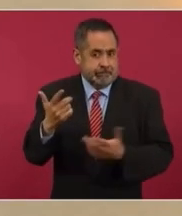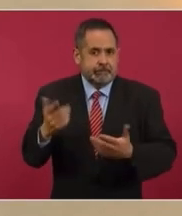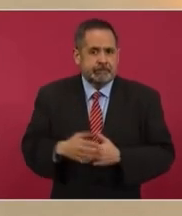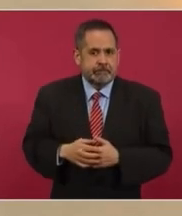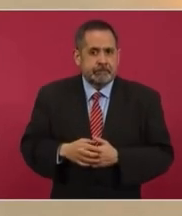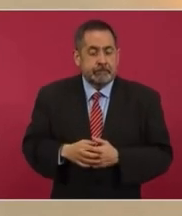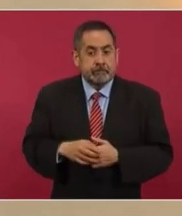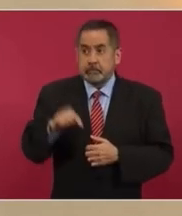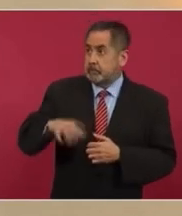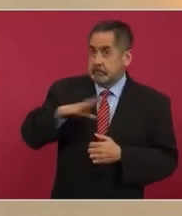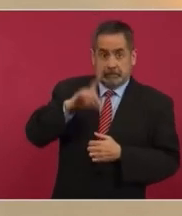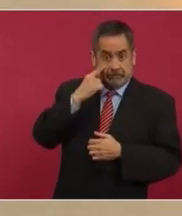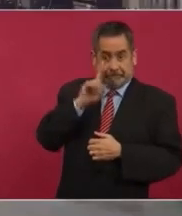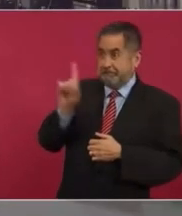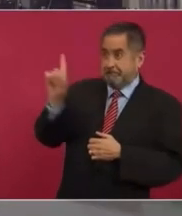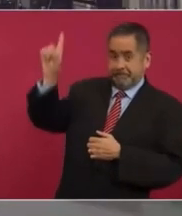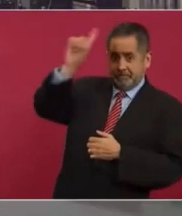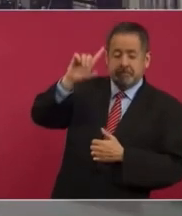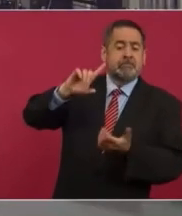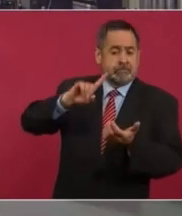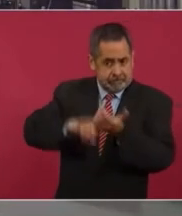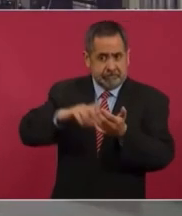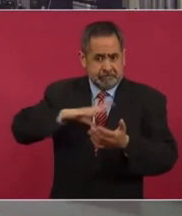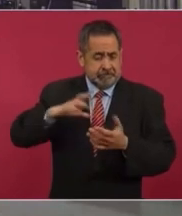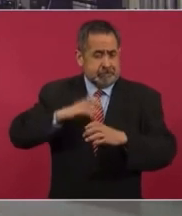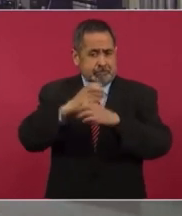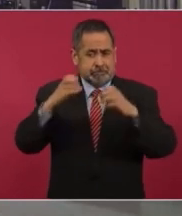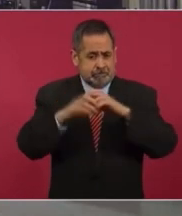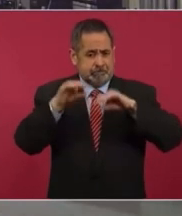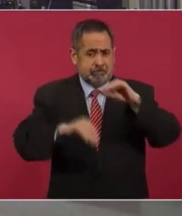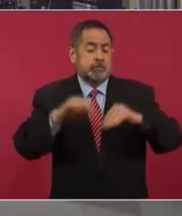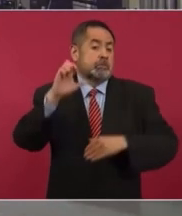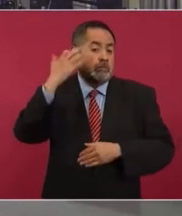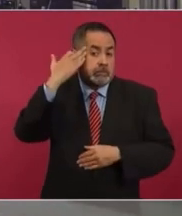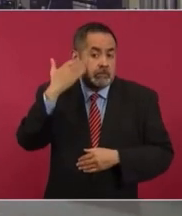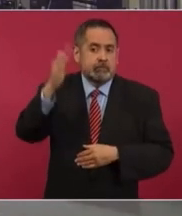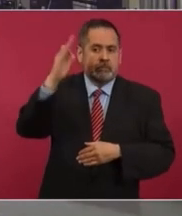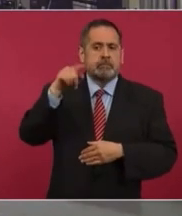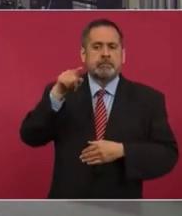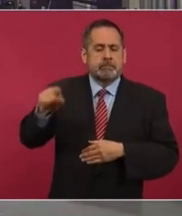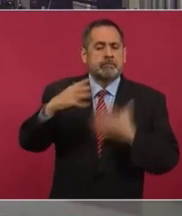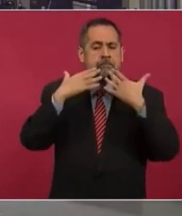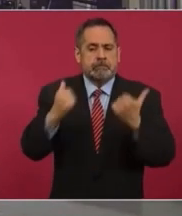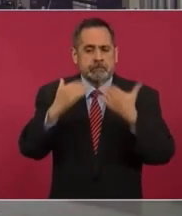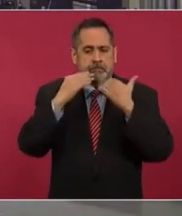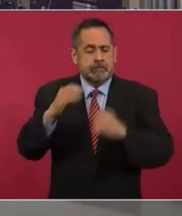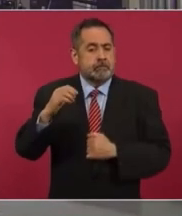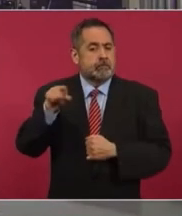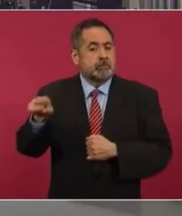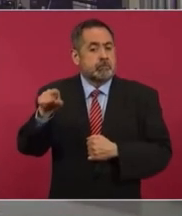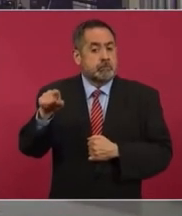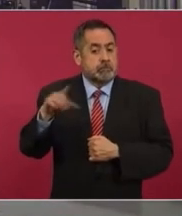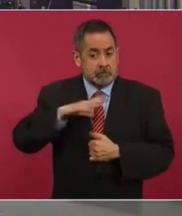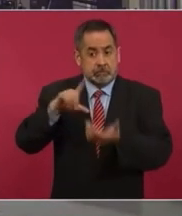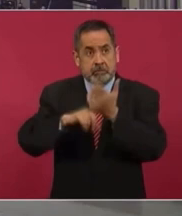1863-1867. Aquí en este palacio hay piezas de la época del imperio de